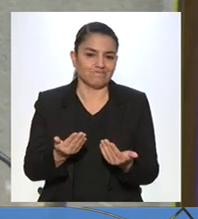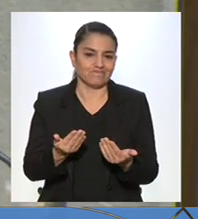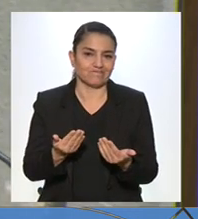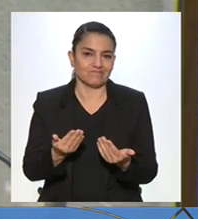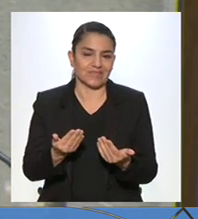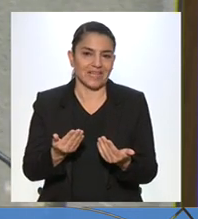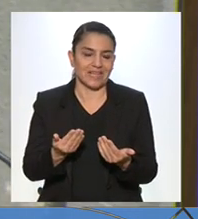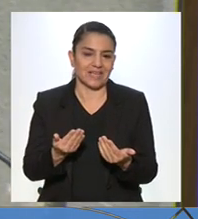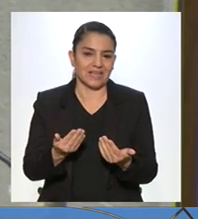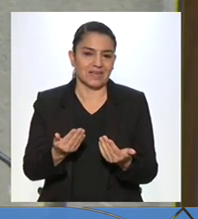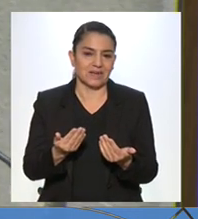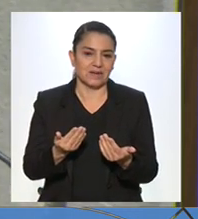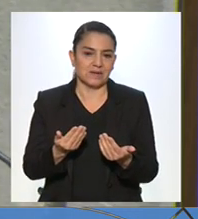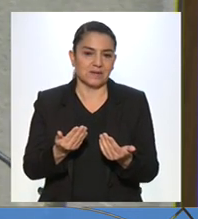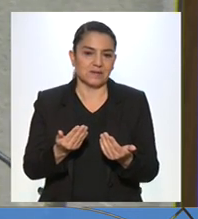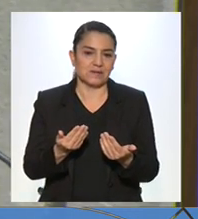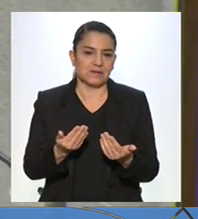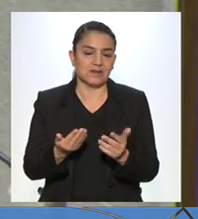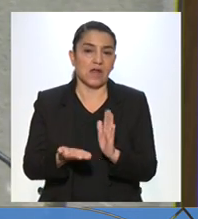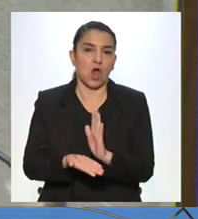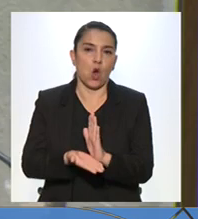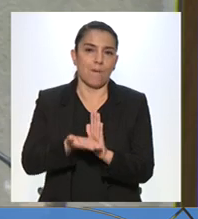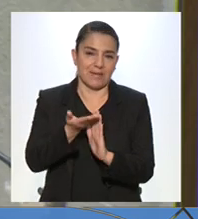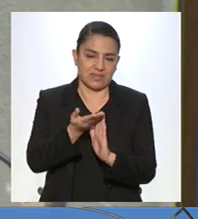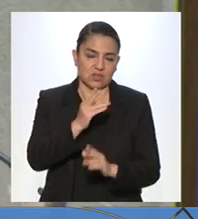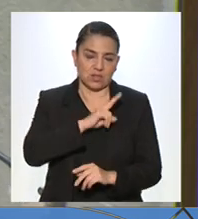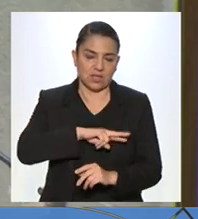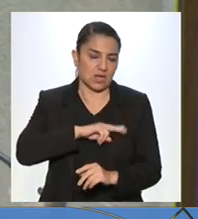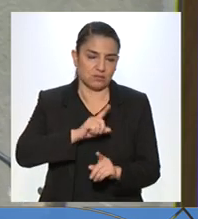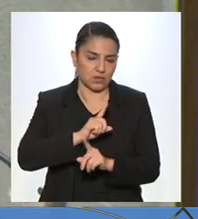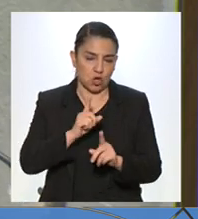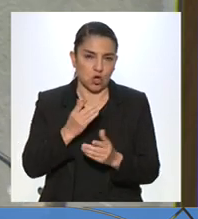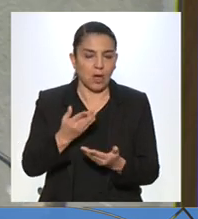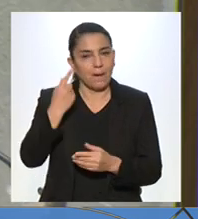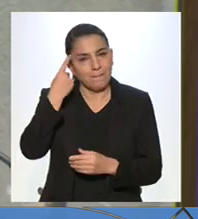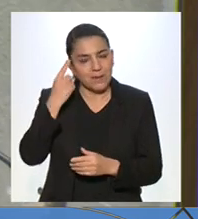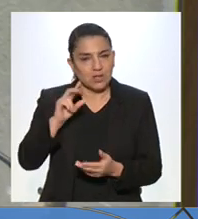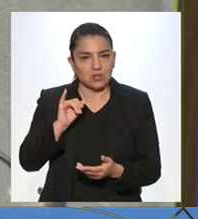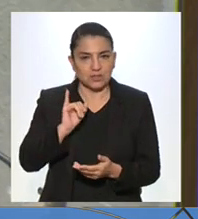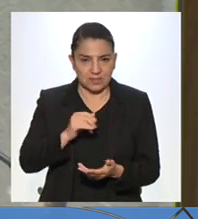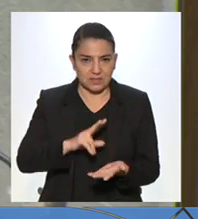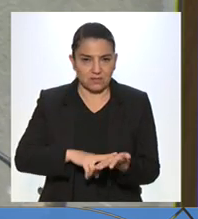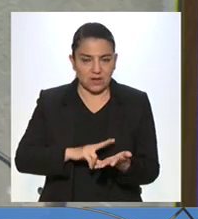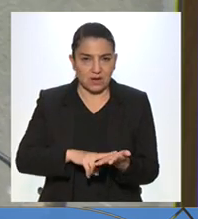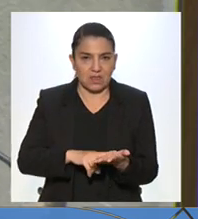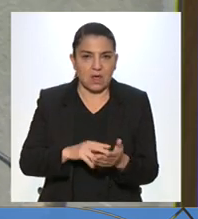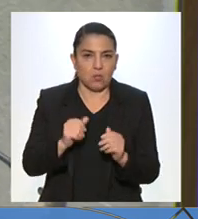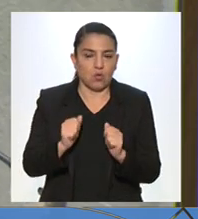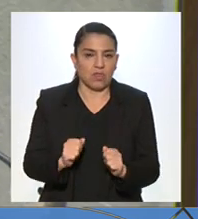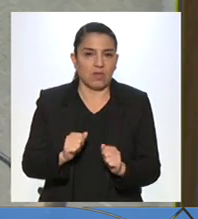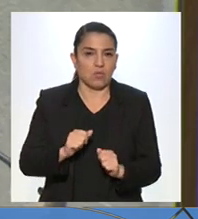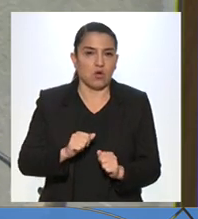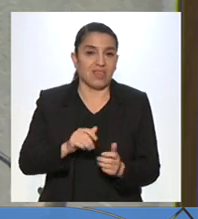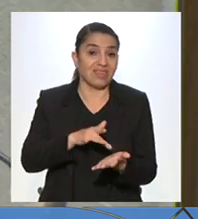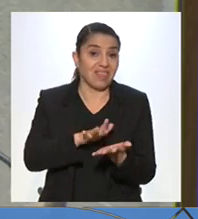de alguna manera se extienda justamente el aumento de tasas, pero ciertamente tenemos capacidad de